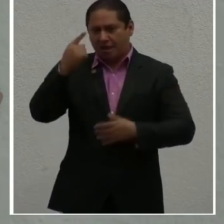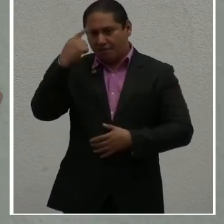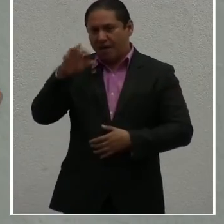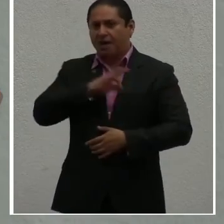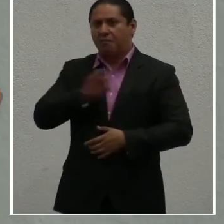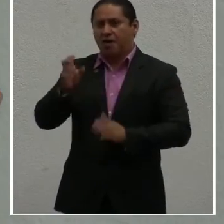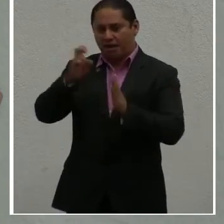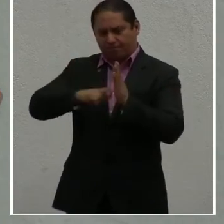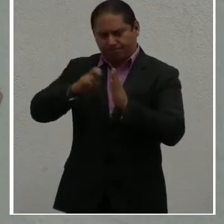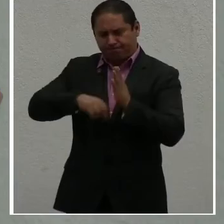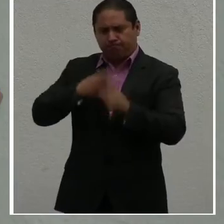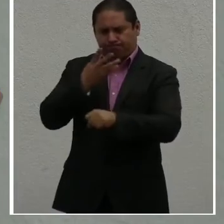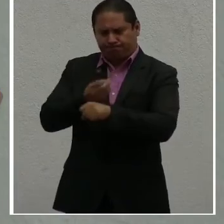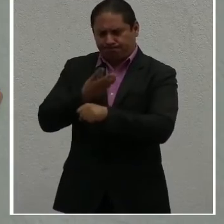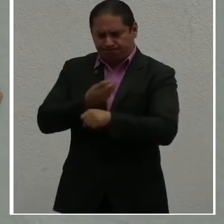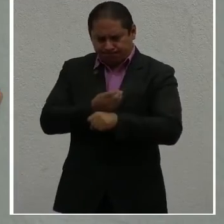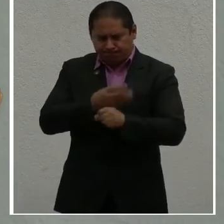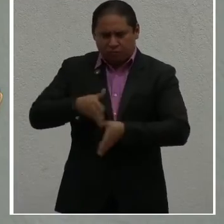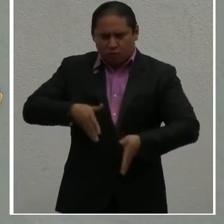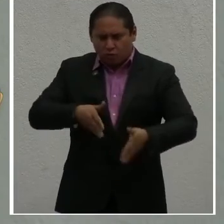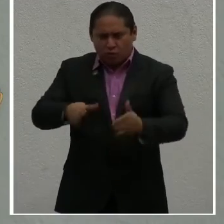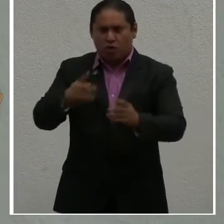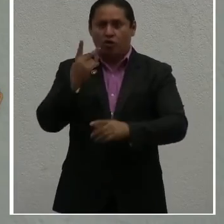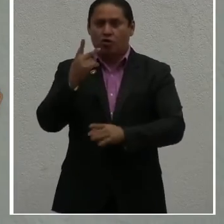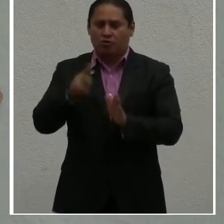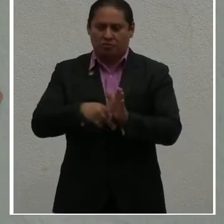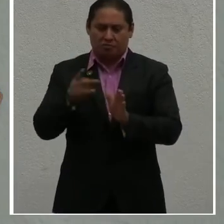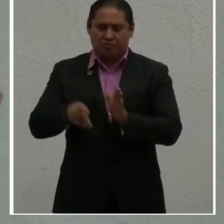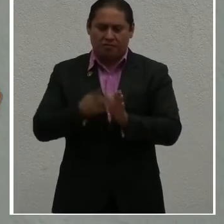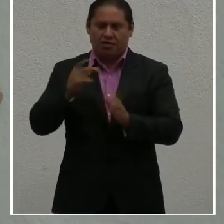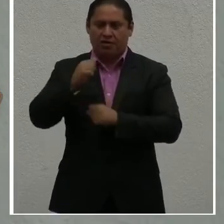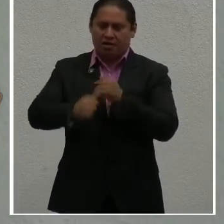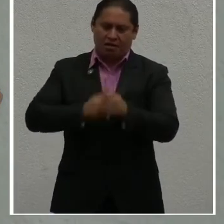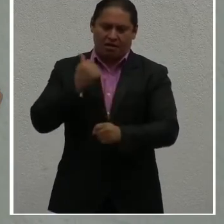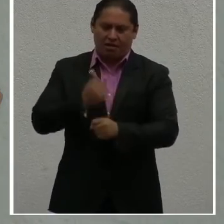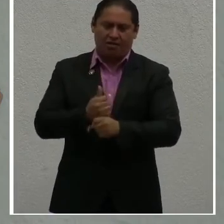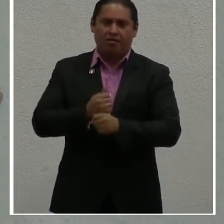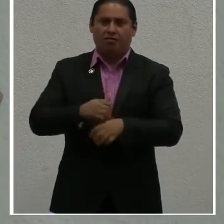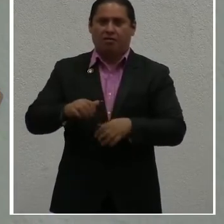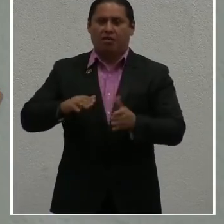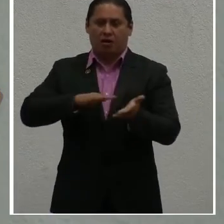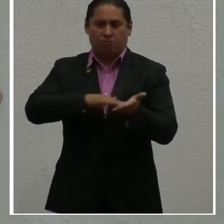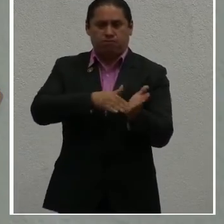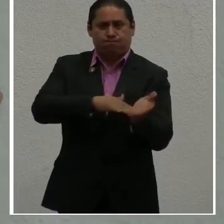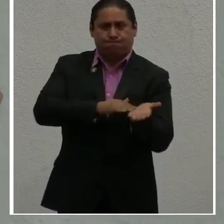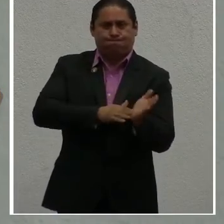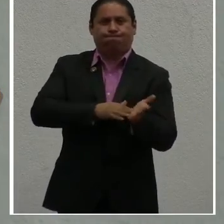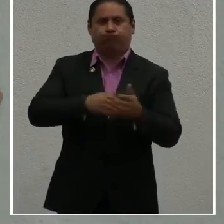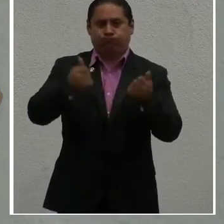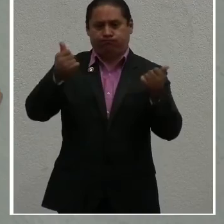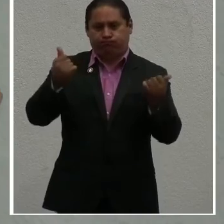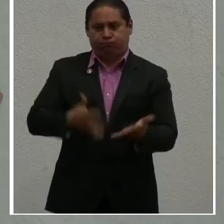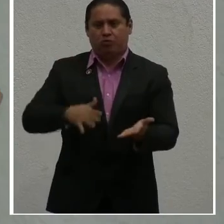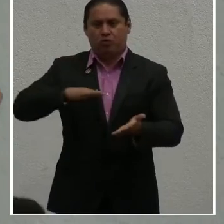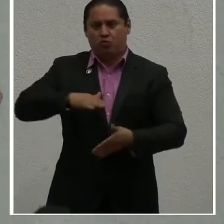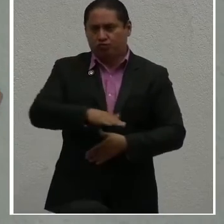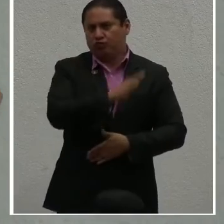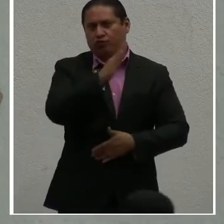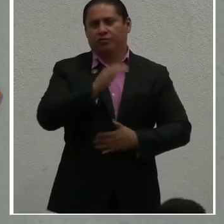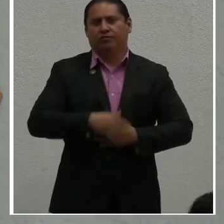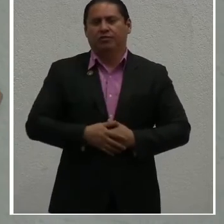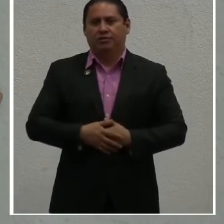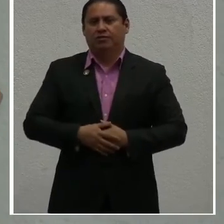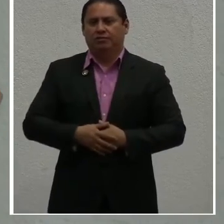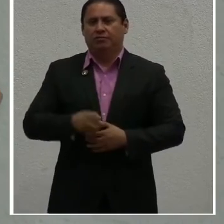las carreteras. Tiene que estarlas reconstruyendo hasta 2 veces al año porque es un gran movimiento de camiones. Y si se dan cuenta, se está cobrando a las